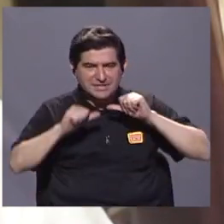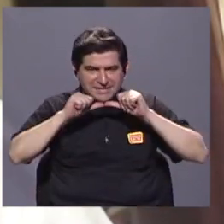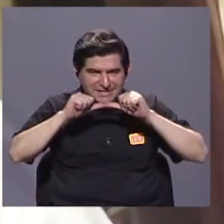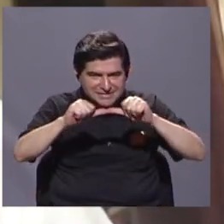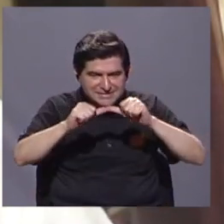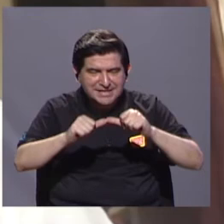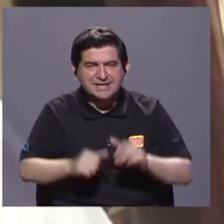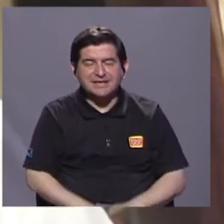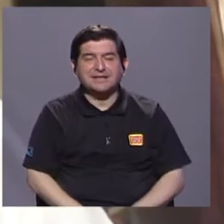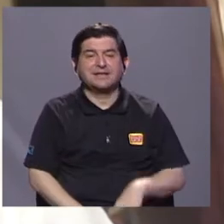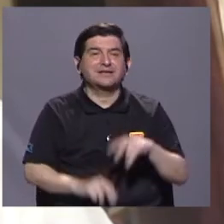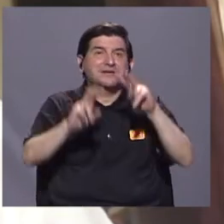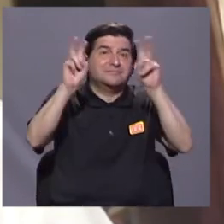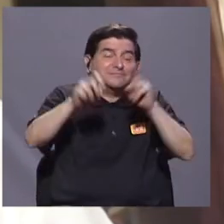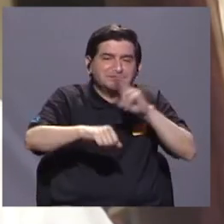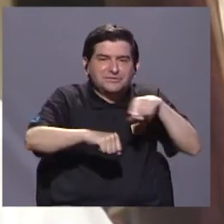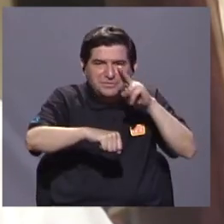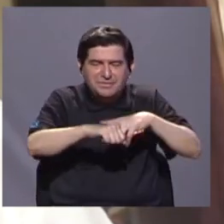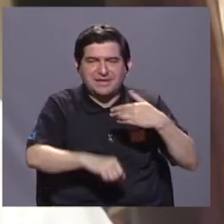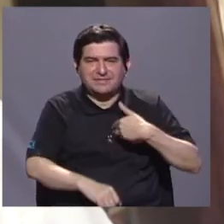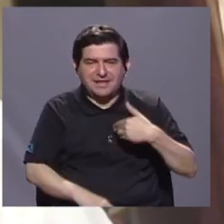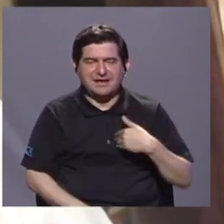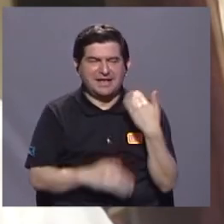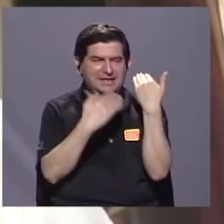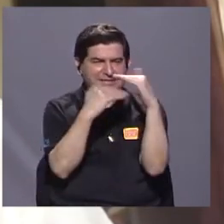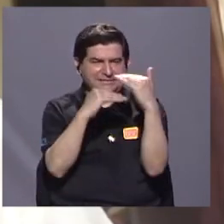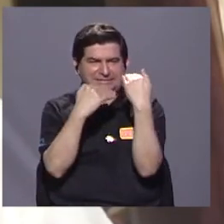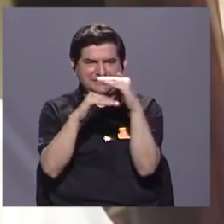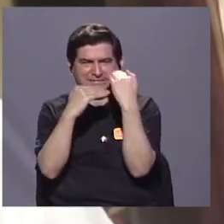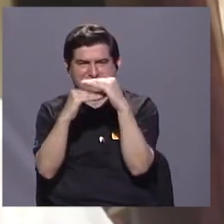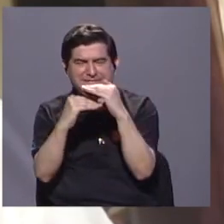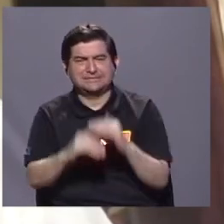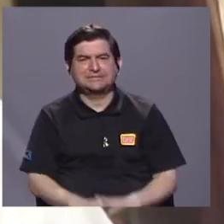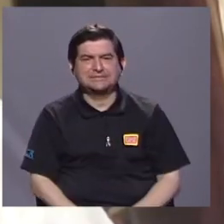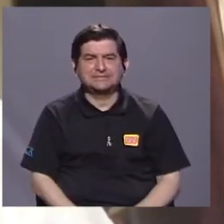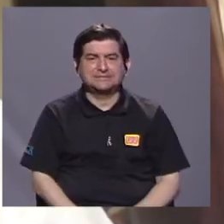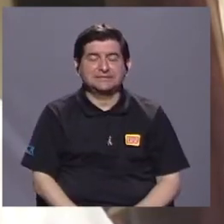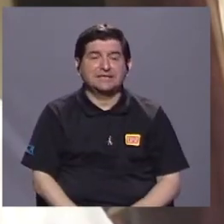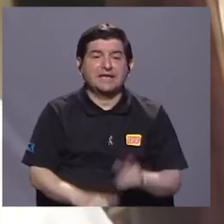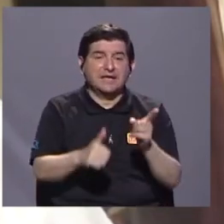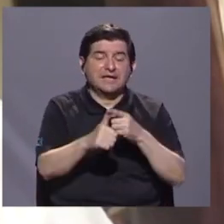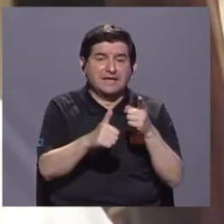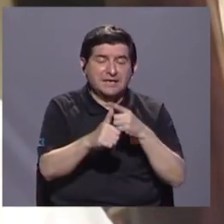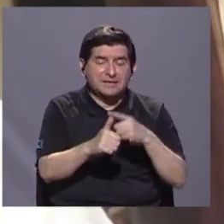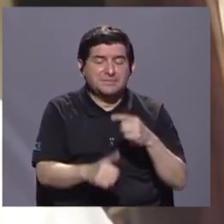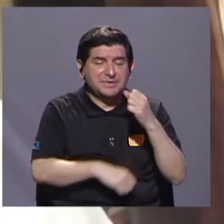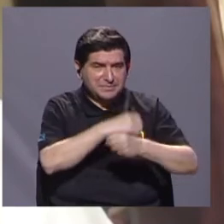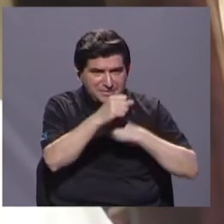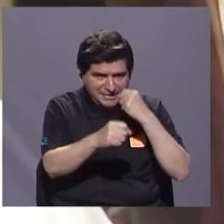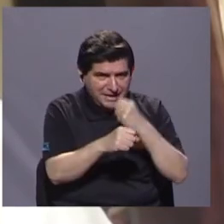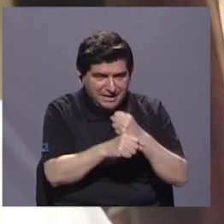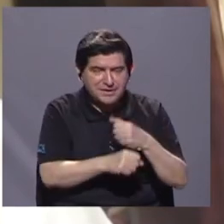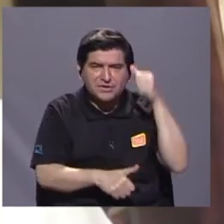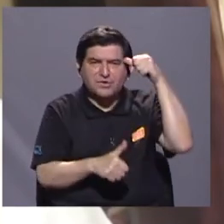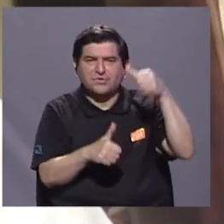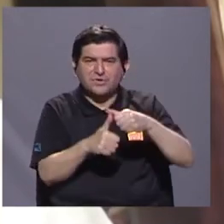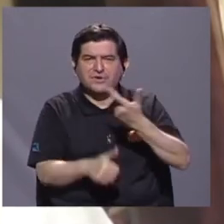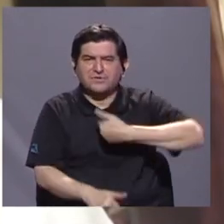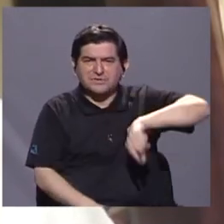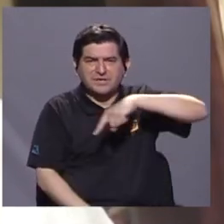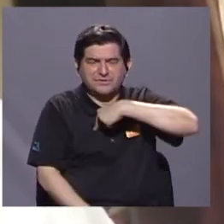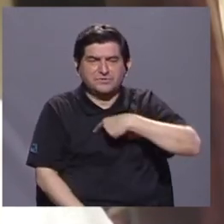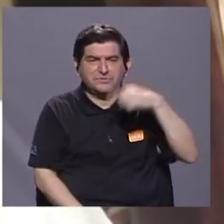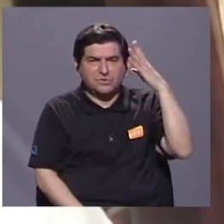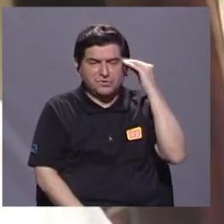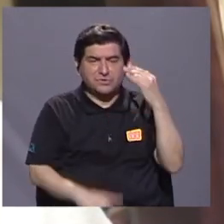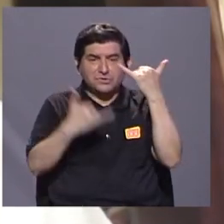esta normalidad de tener medidas restrictivas a lo largo de estos primeros años, teniendo en cuenta que lo que nosotros estamos viviendo